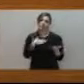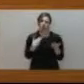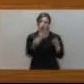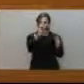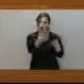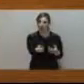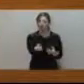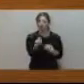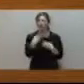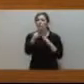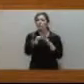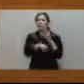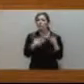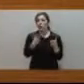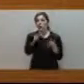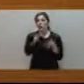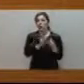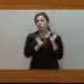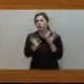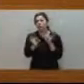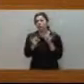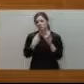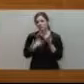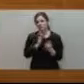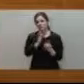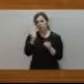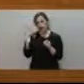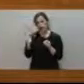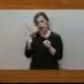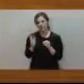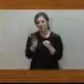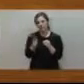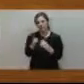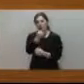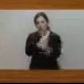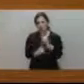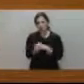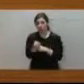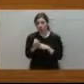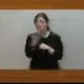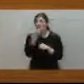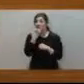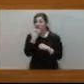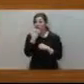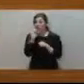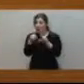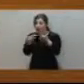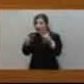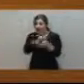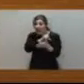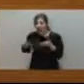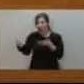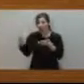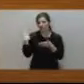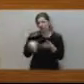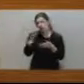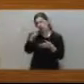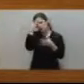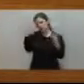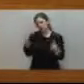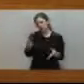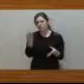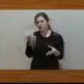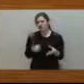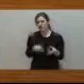tomar para concretar y cuantificar los daños económicos sufridos. Y si van a liquidar a esta empresa una vez, como